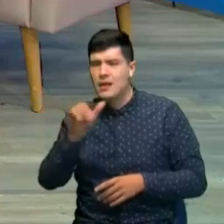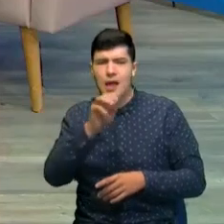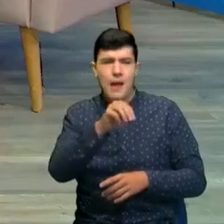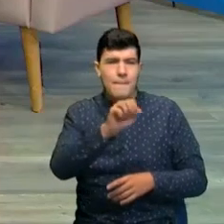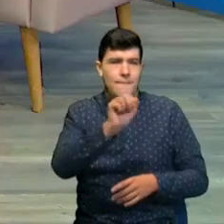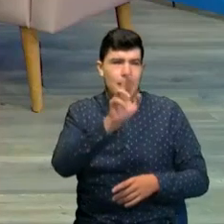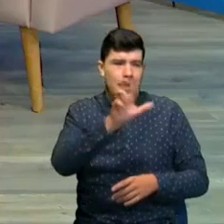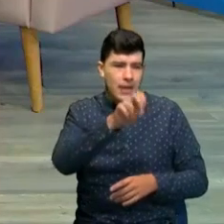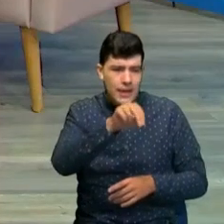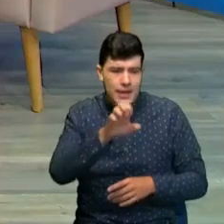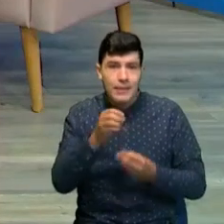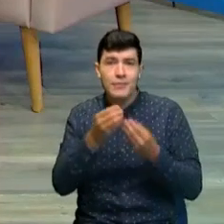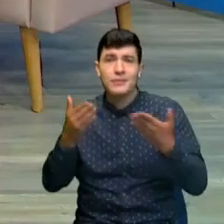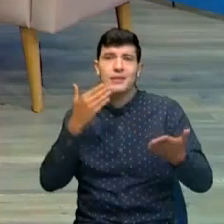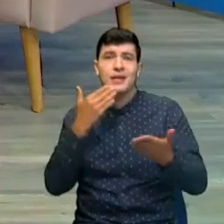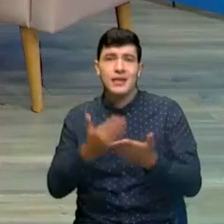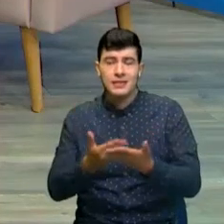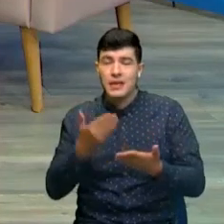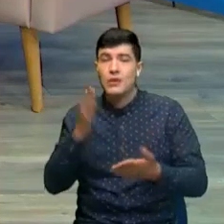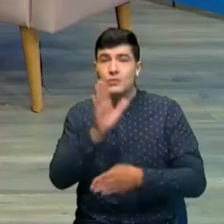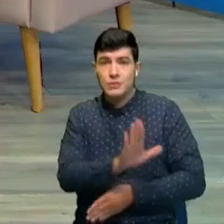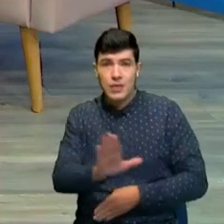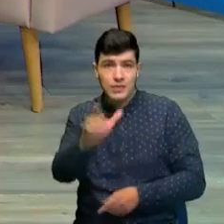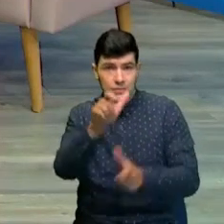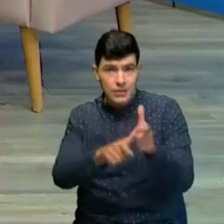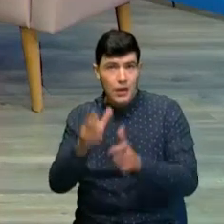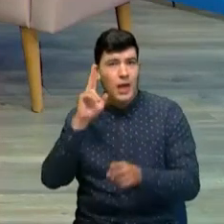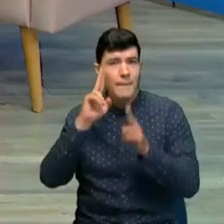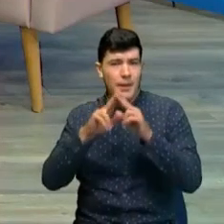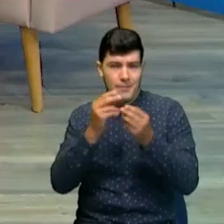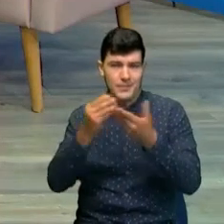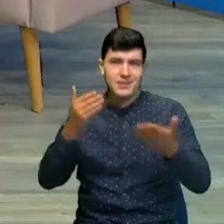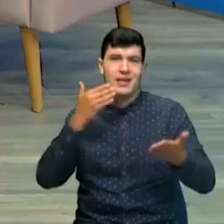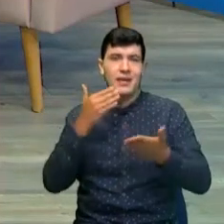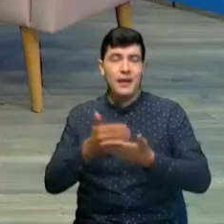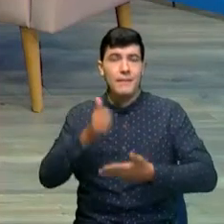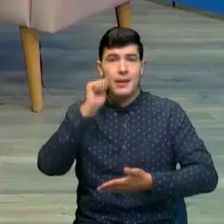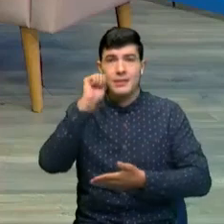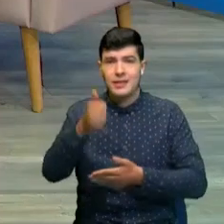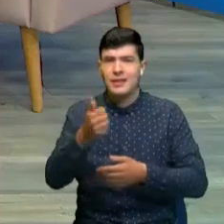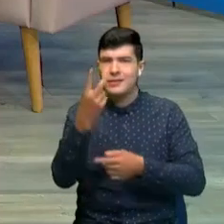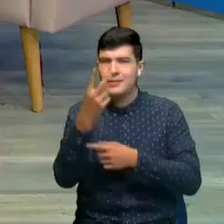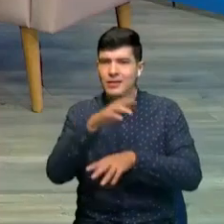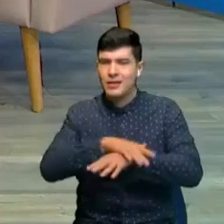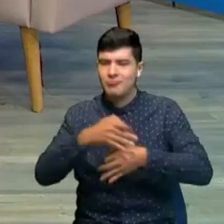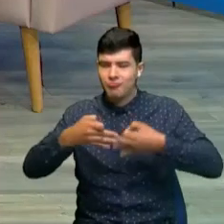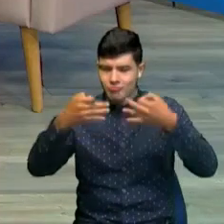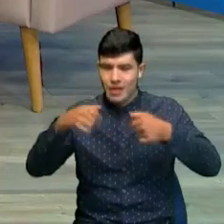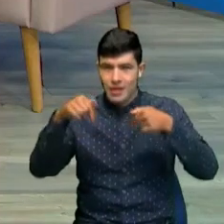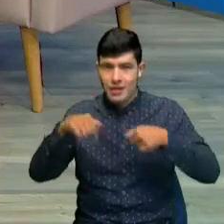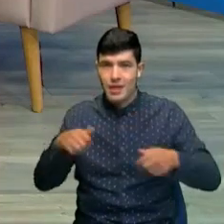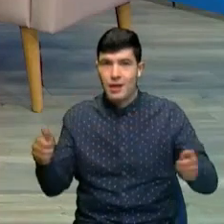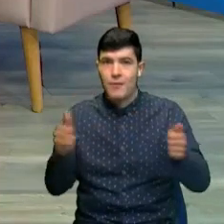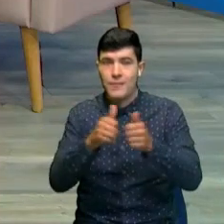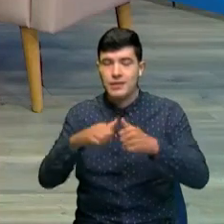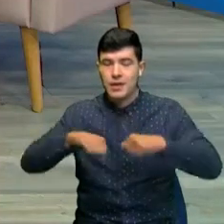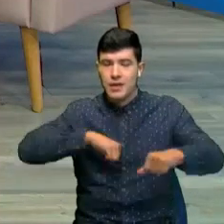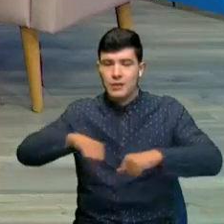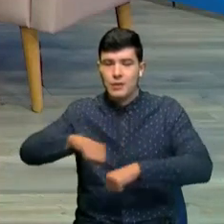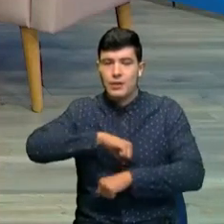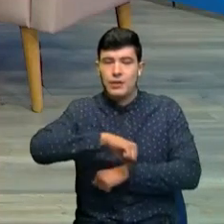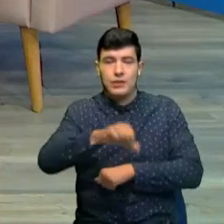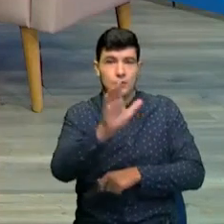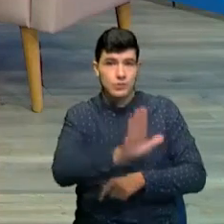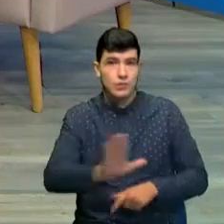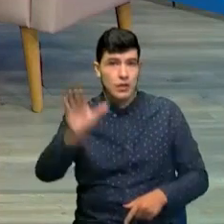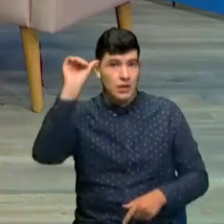ustedes televidentes, gracias por haber estado con nosotros. Mañana en punto de las 2 de la tarde nuevamente estaremos con ustedes. Les recomendamos estar muy